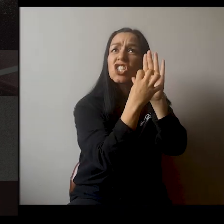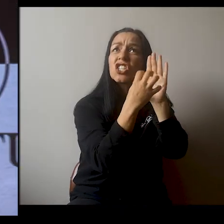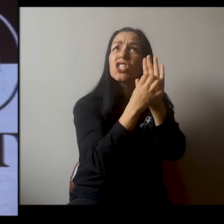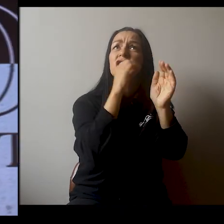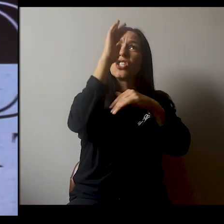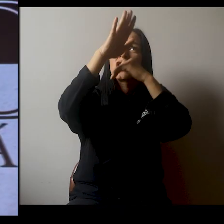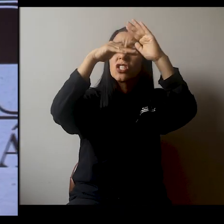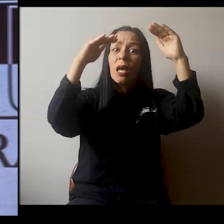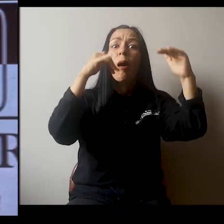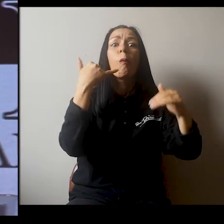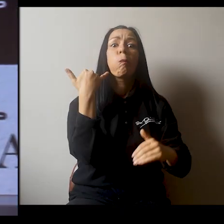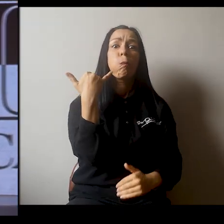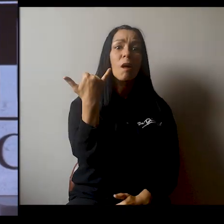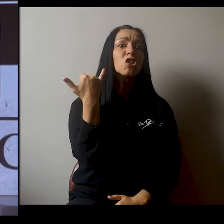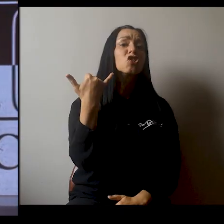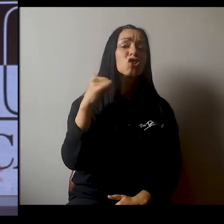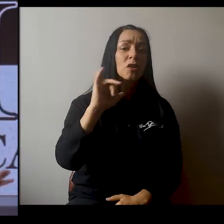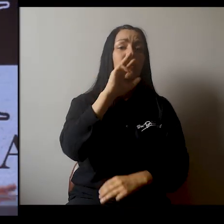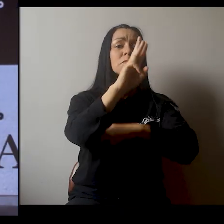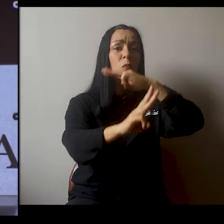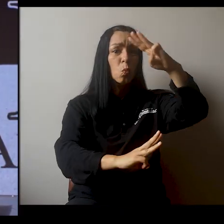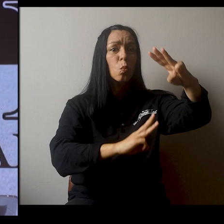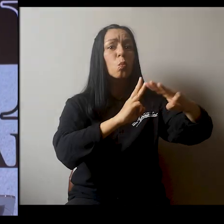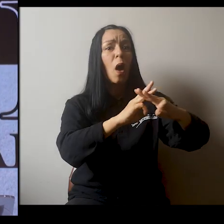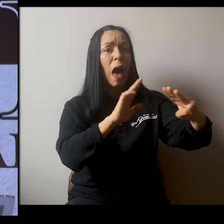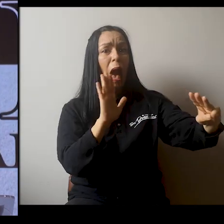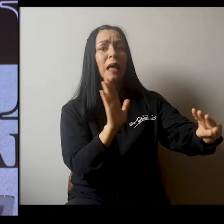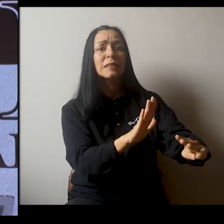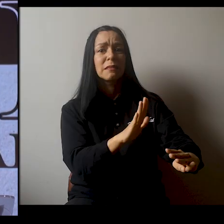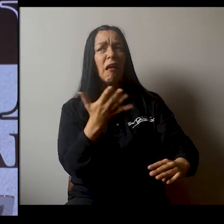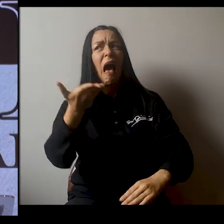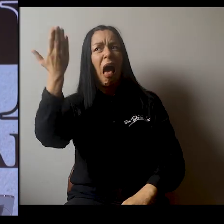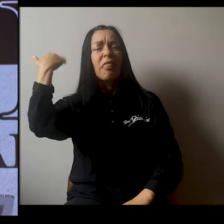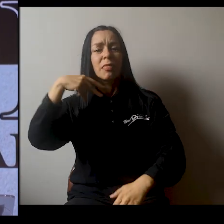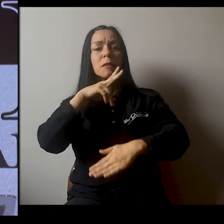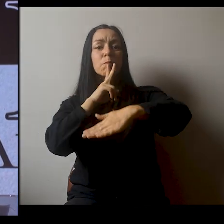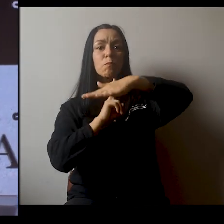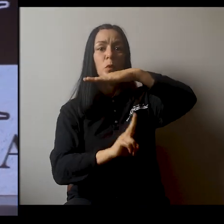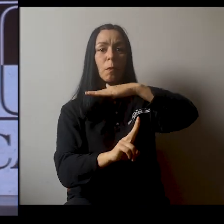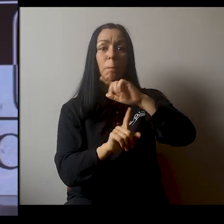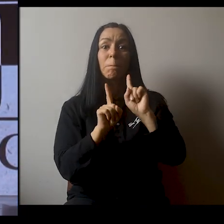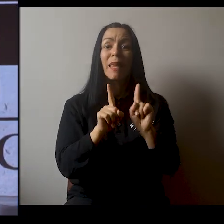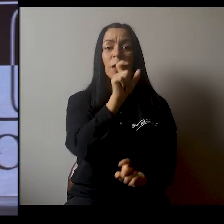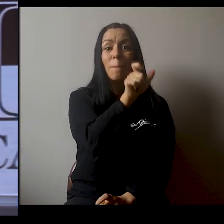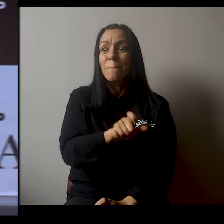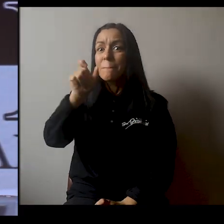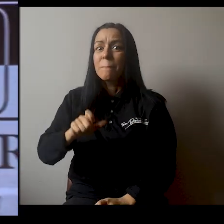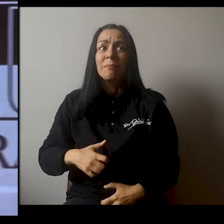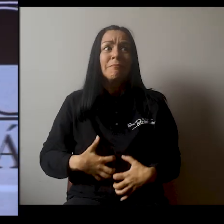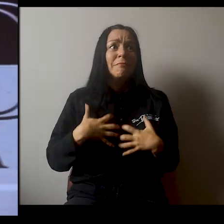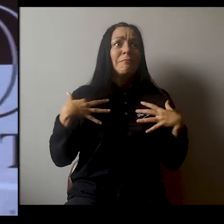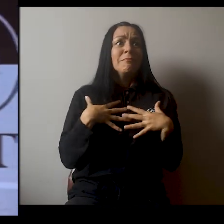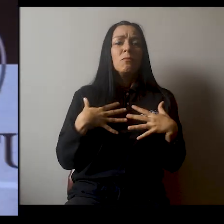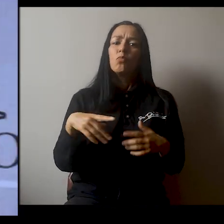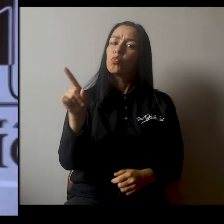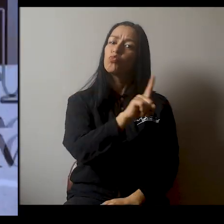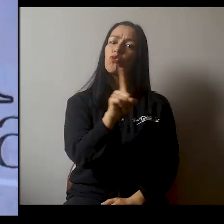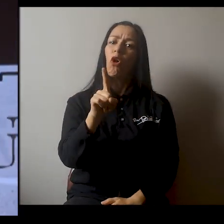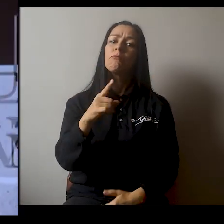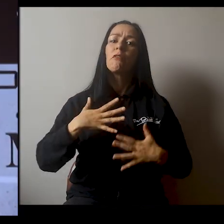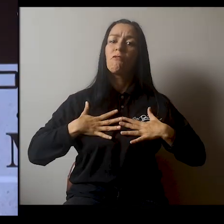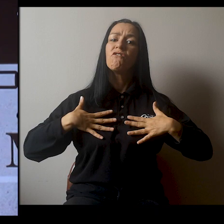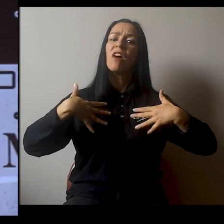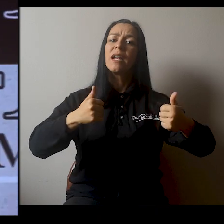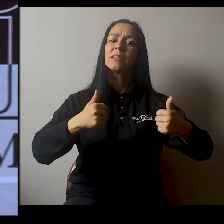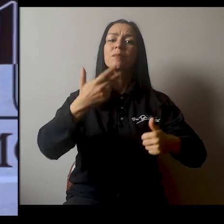está pasando a nivel mundial ya fue profetizado. Pero en vez de llenarnos de temor, nos debe llenar de